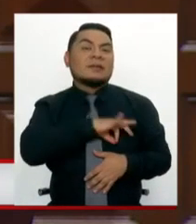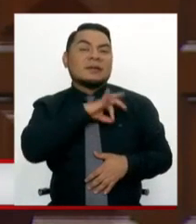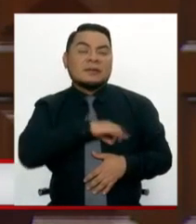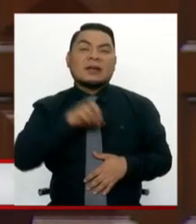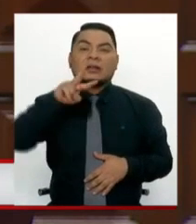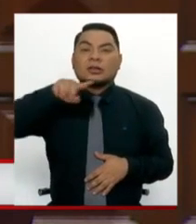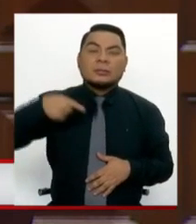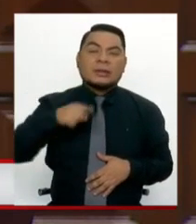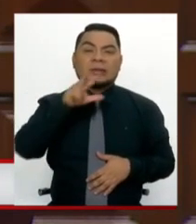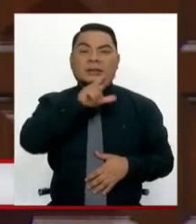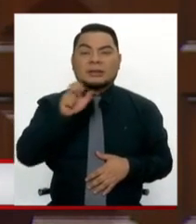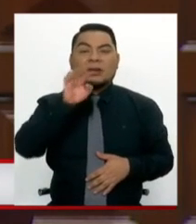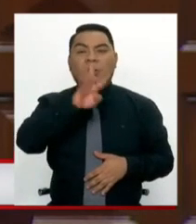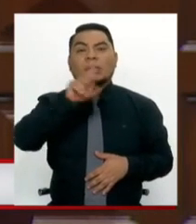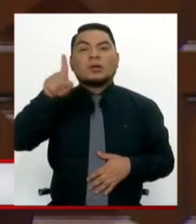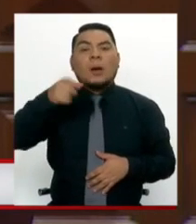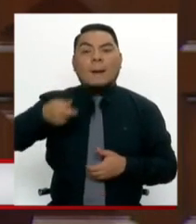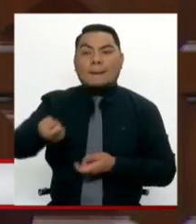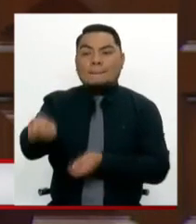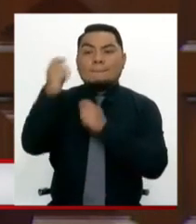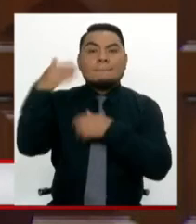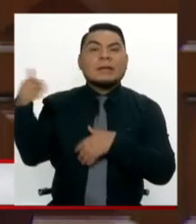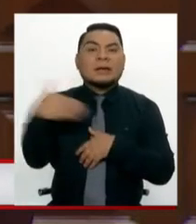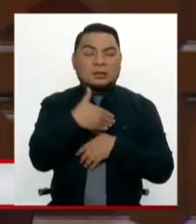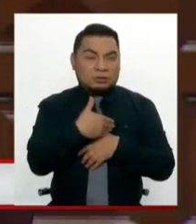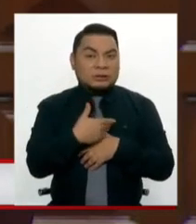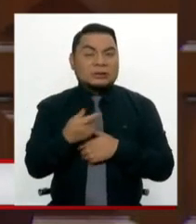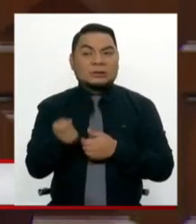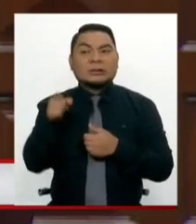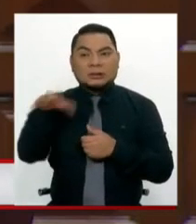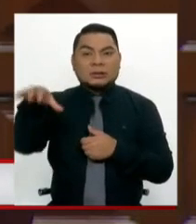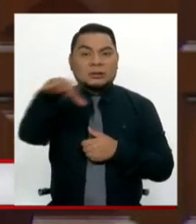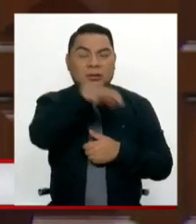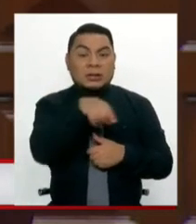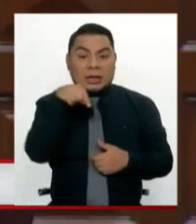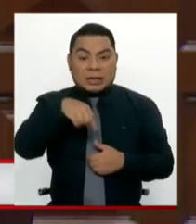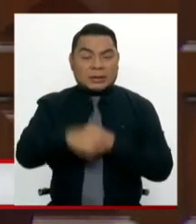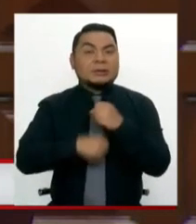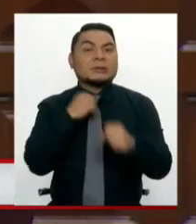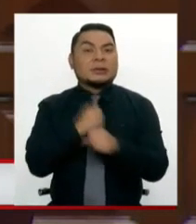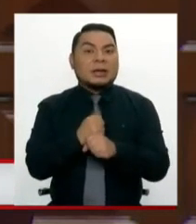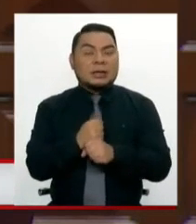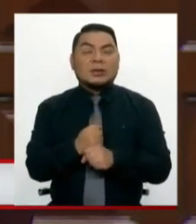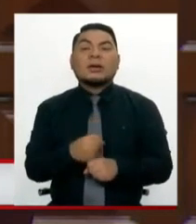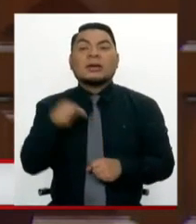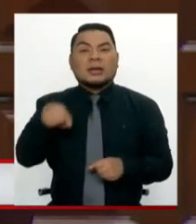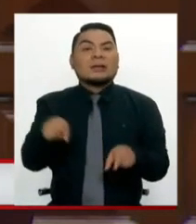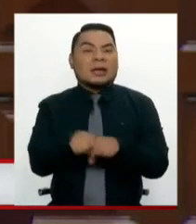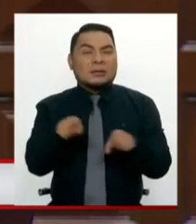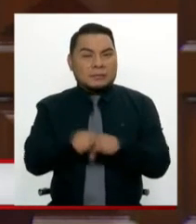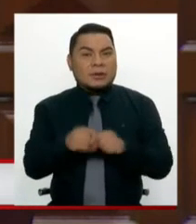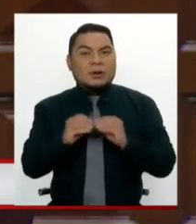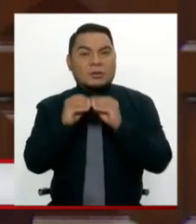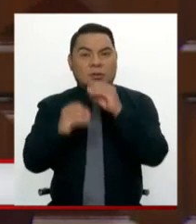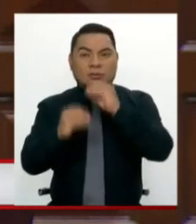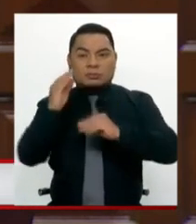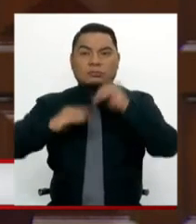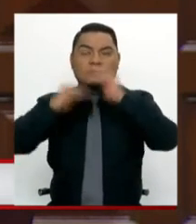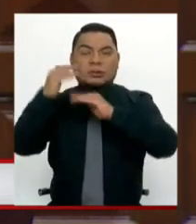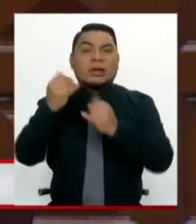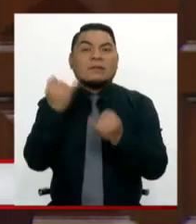a 2.341 pescadores artesanales. En lo que resta del año, también se culminará la obra